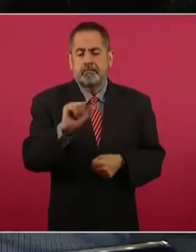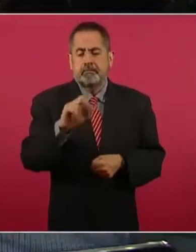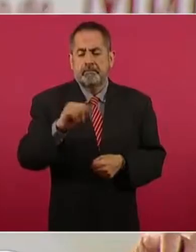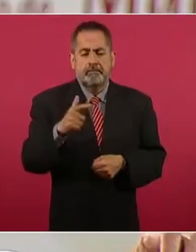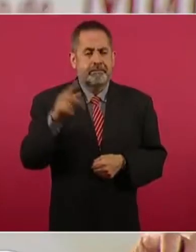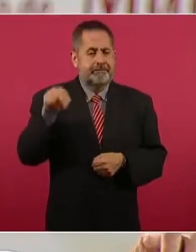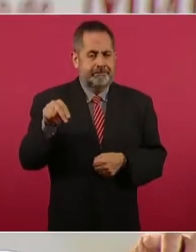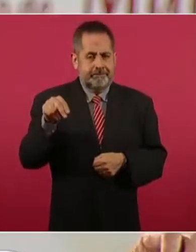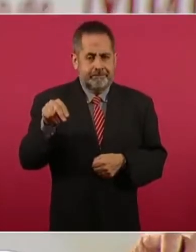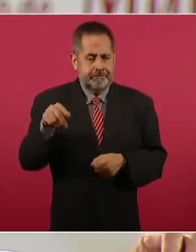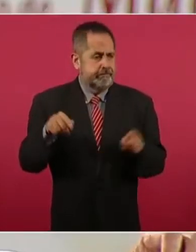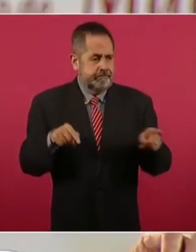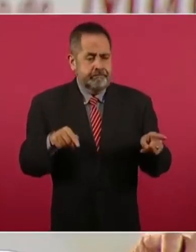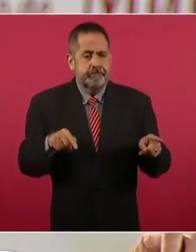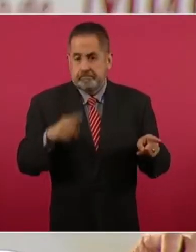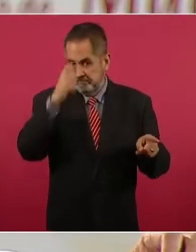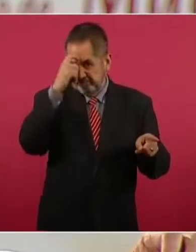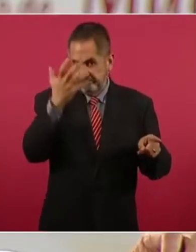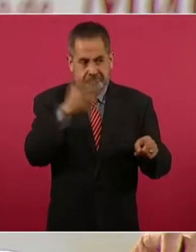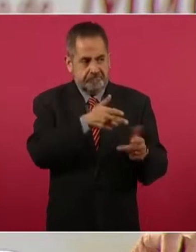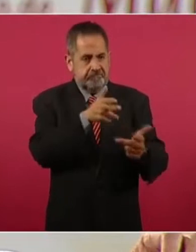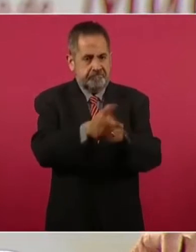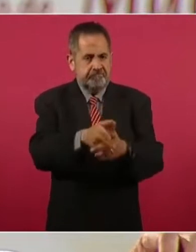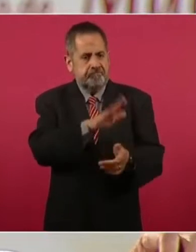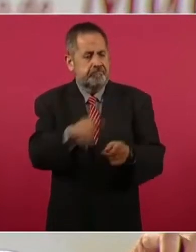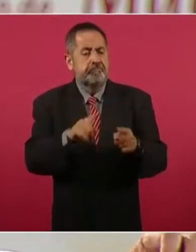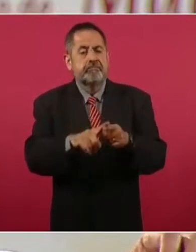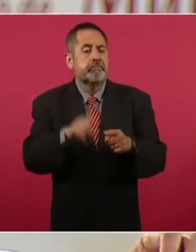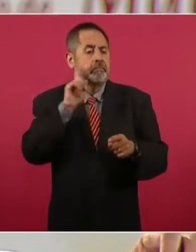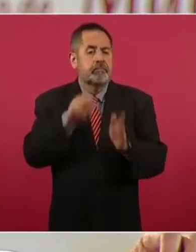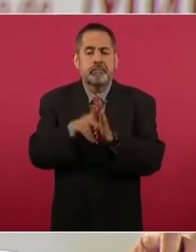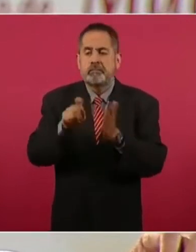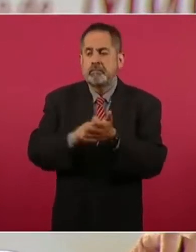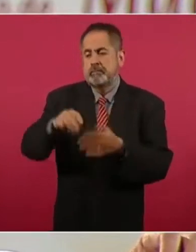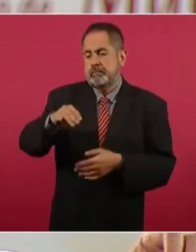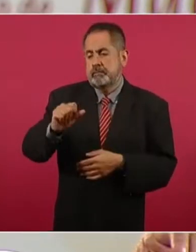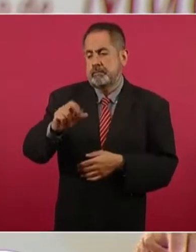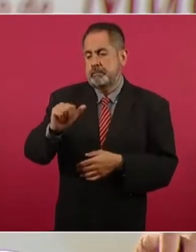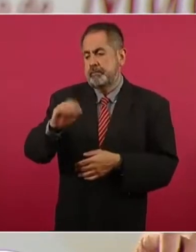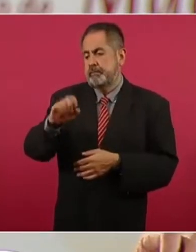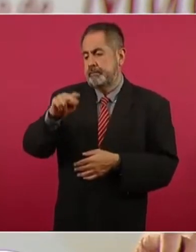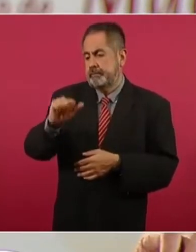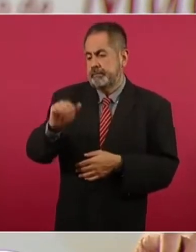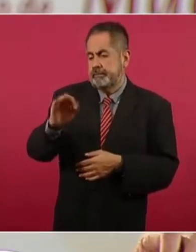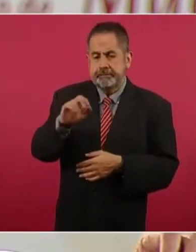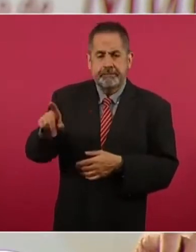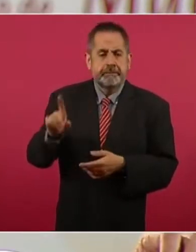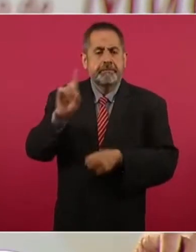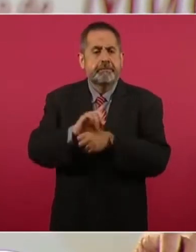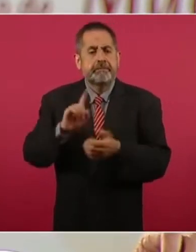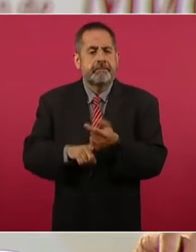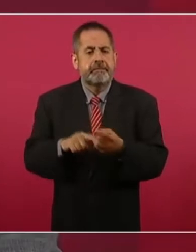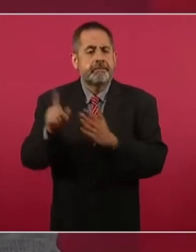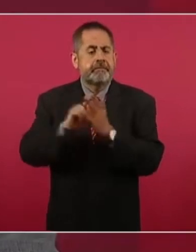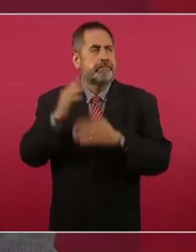La Huicha, que es un autor material del homicidio de la periodista María Elena Ferral, que aconteció en